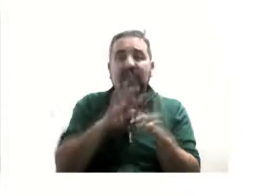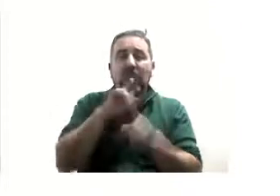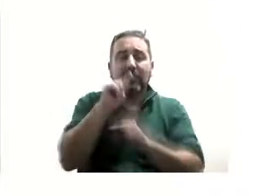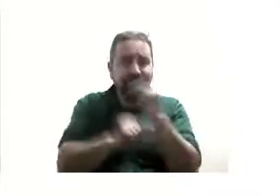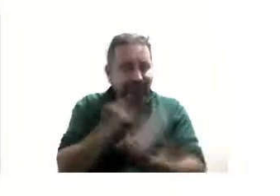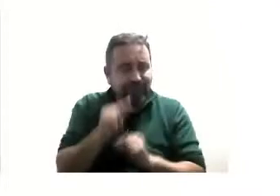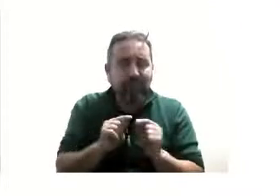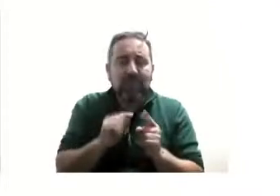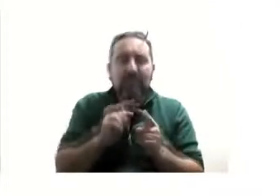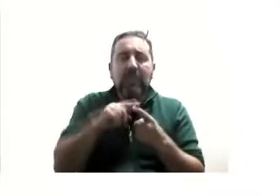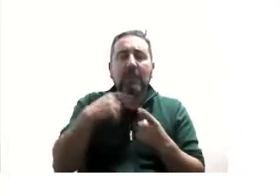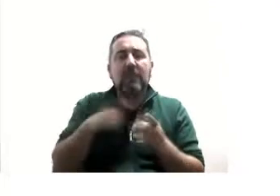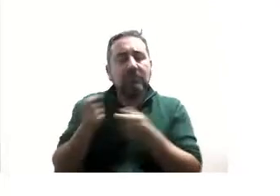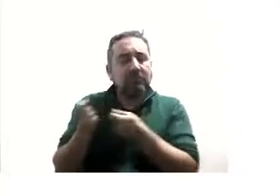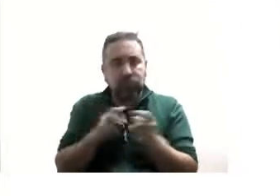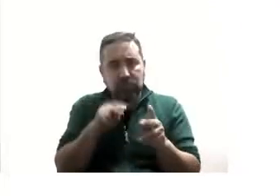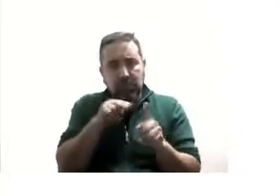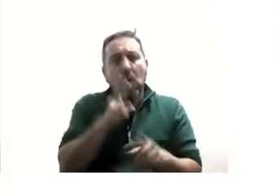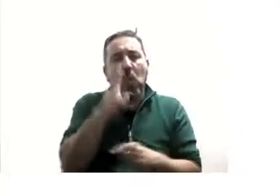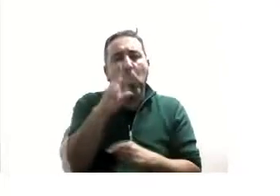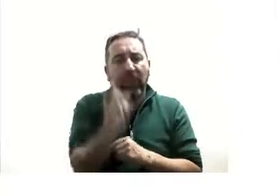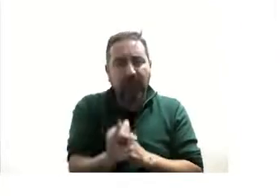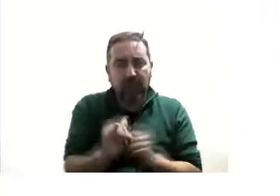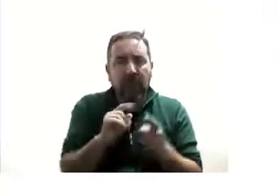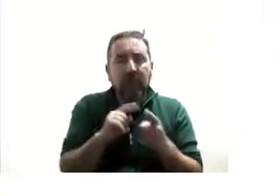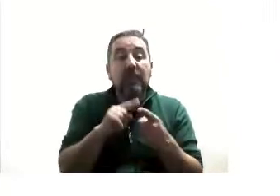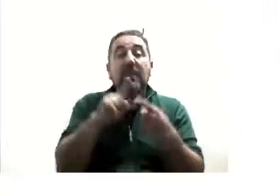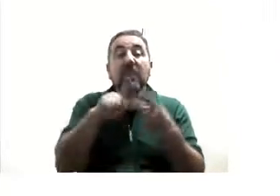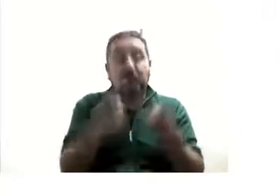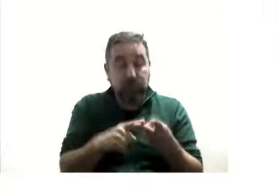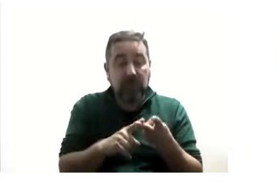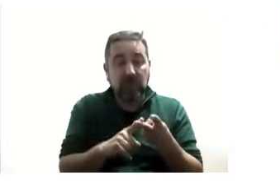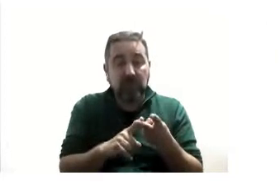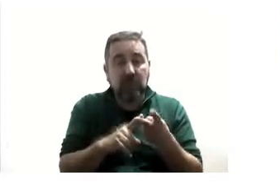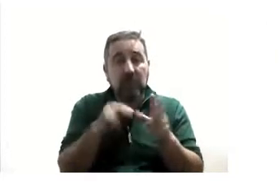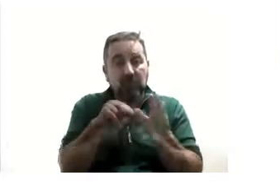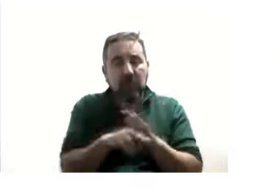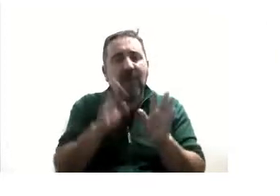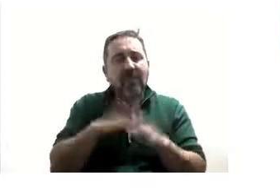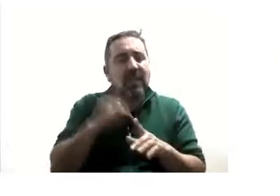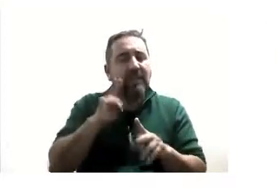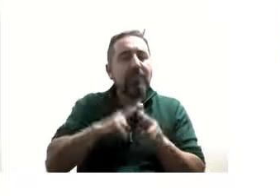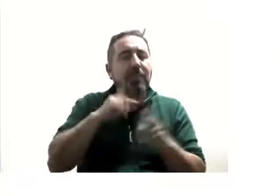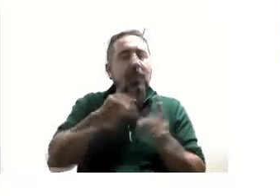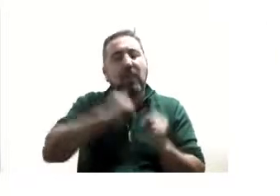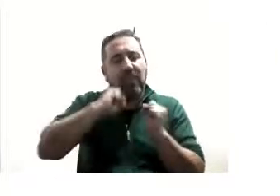estuvo ingresada en UCI y después de este ingreso los potenciales evocados dieron también la sordera en